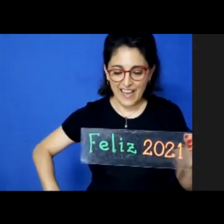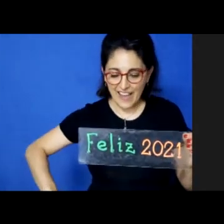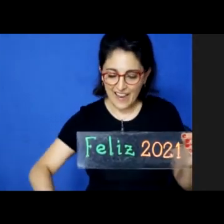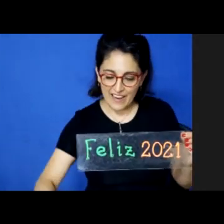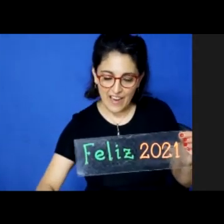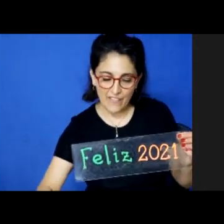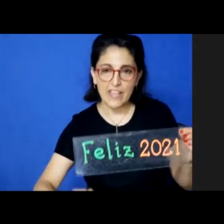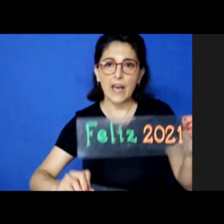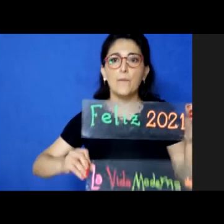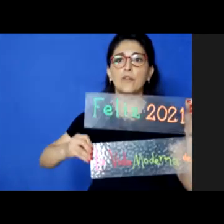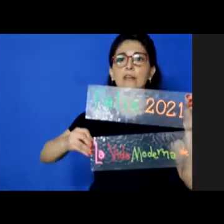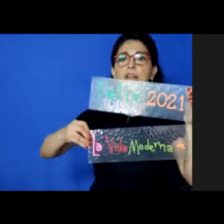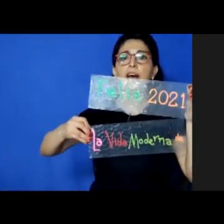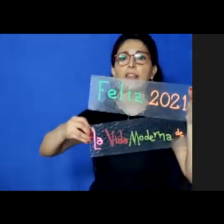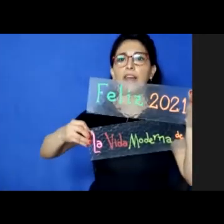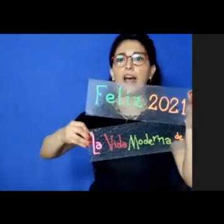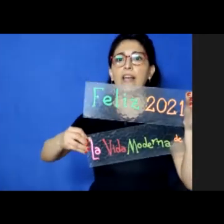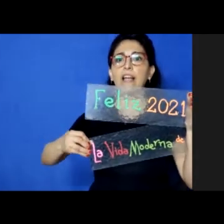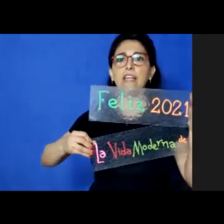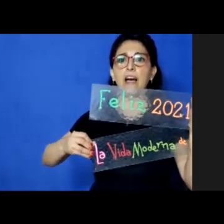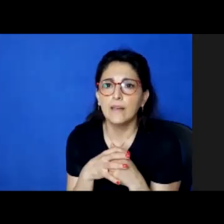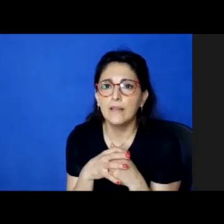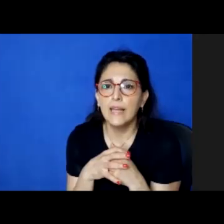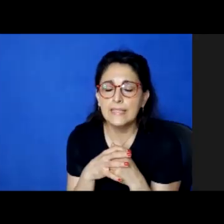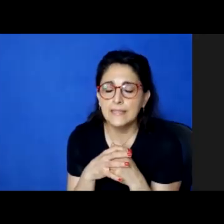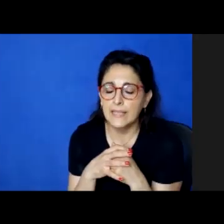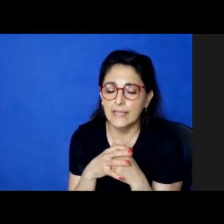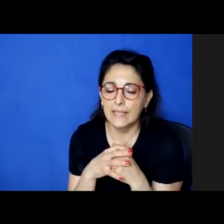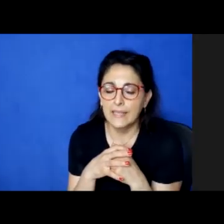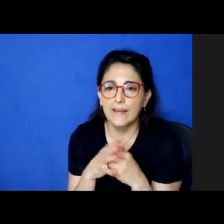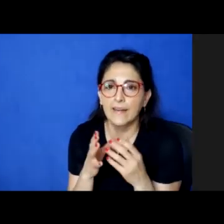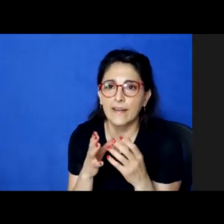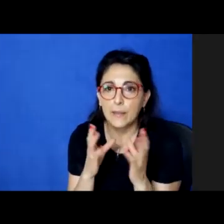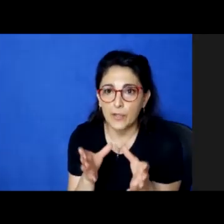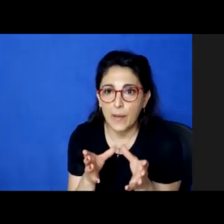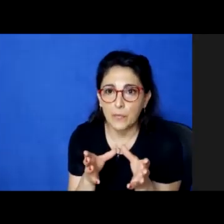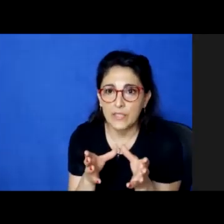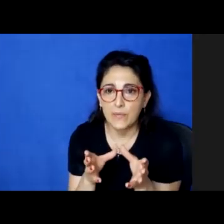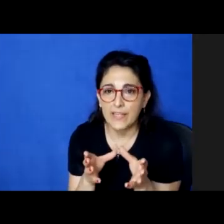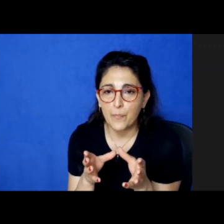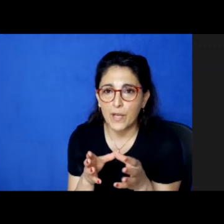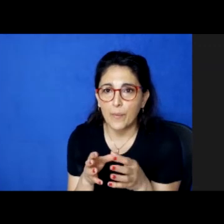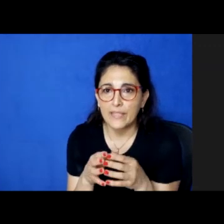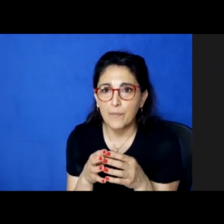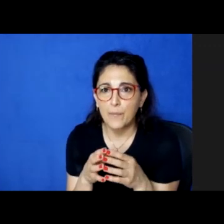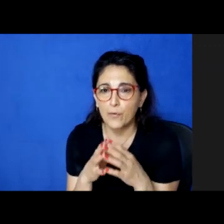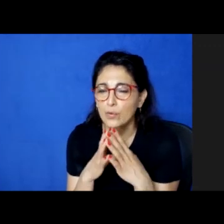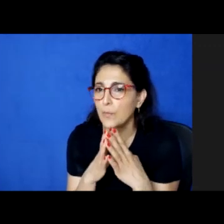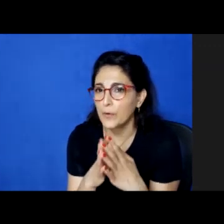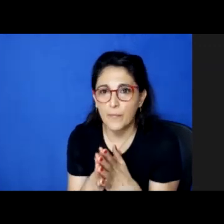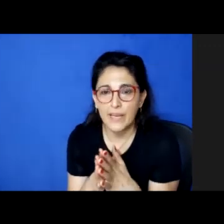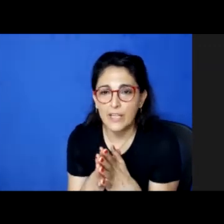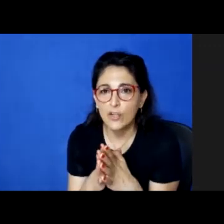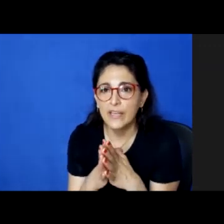desea la vida moderna de Analia. este programa, muchísimas gracias por acompañarme, el